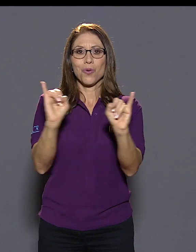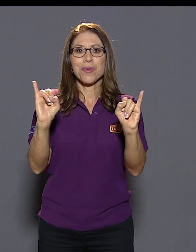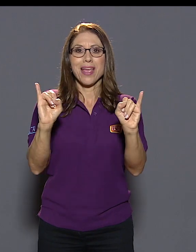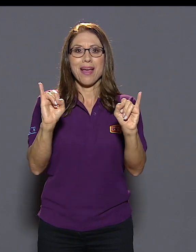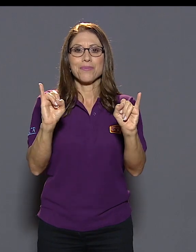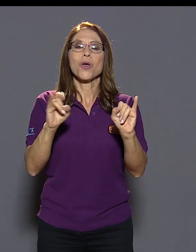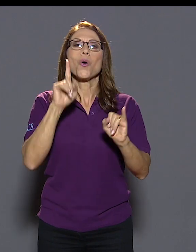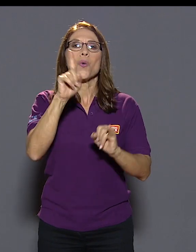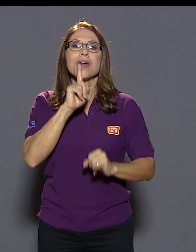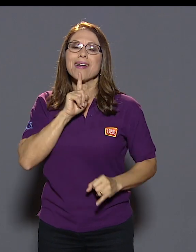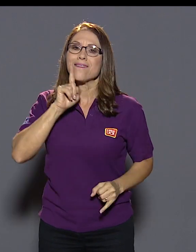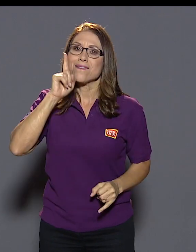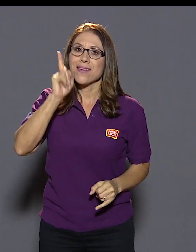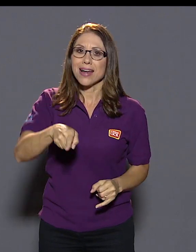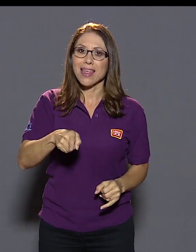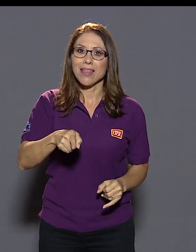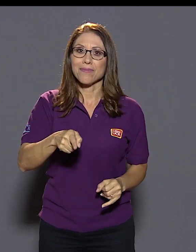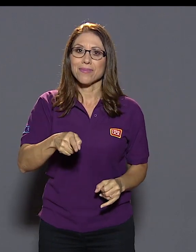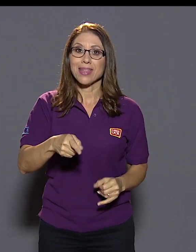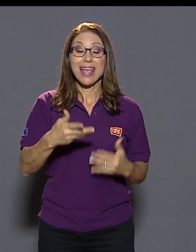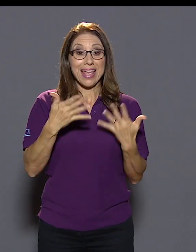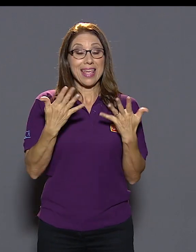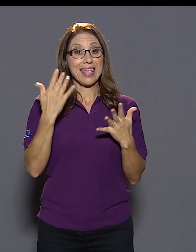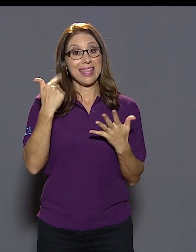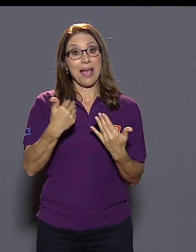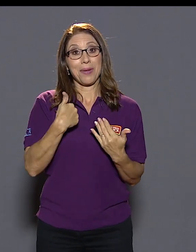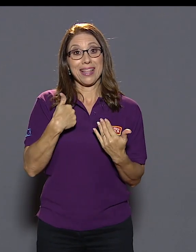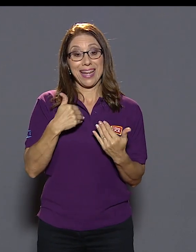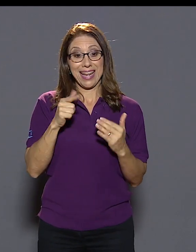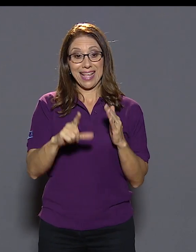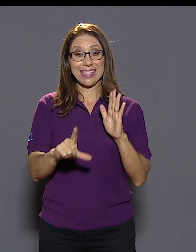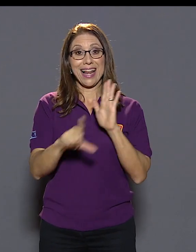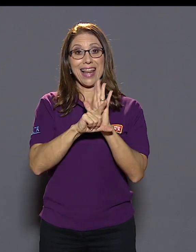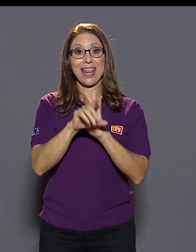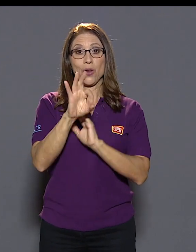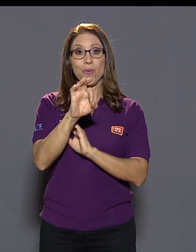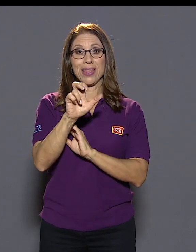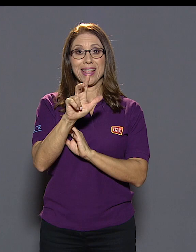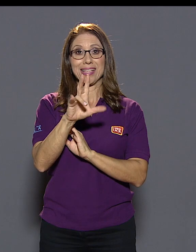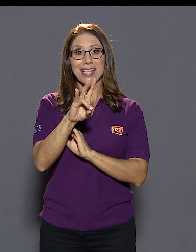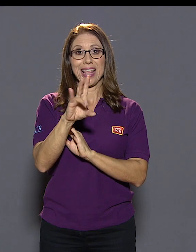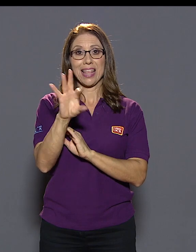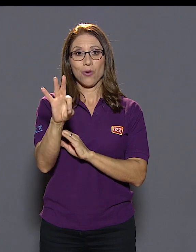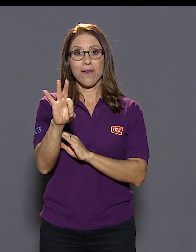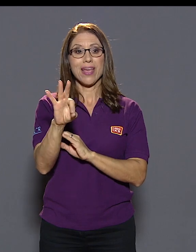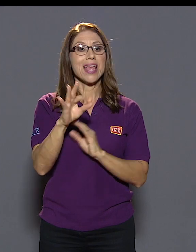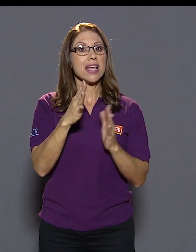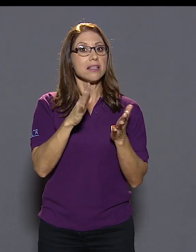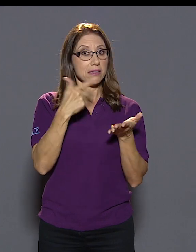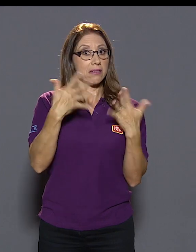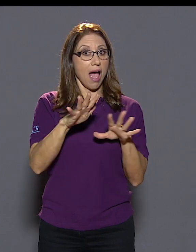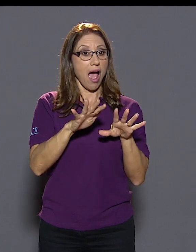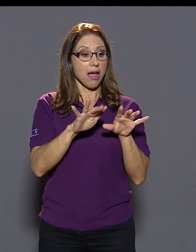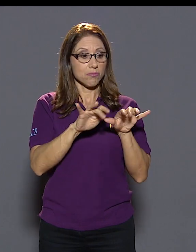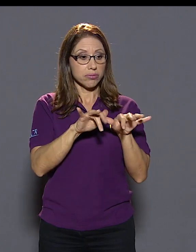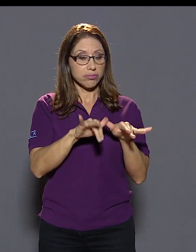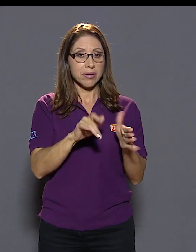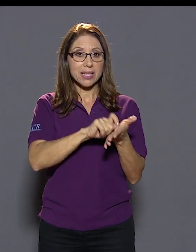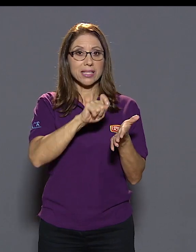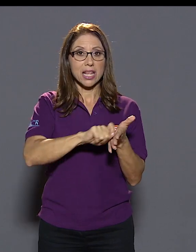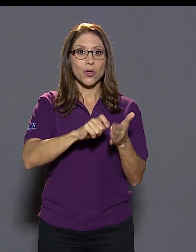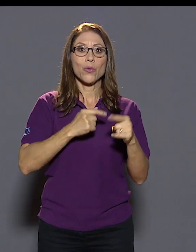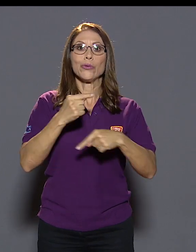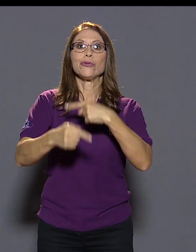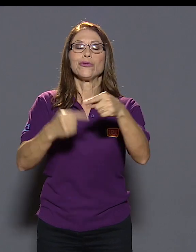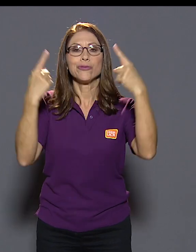una realidad y contar con un instrumento para que este papel, que fue la ley 9379, se vuelva una realidad, es decir, que